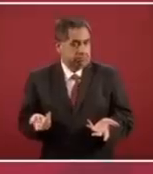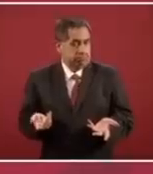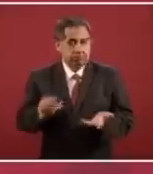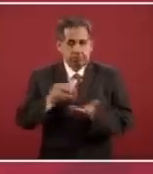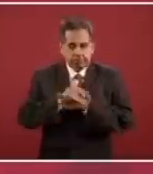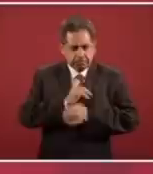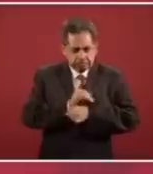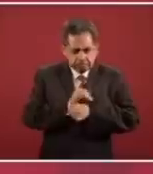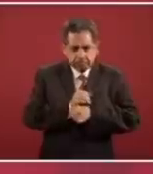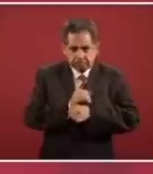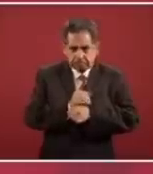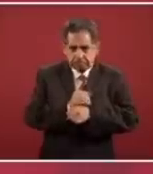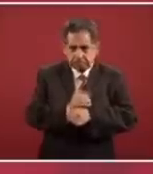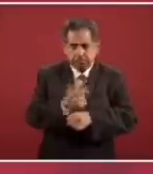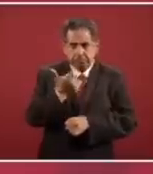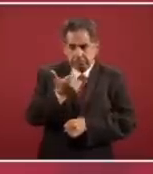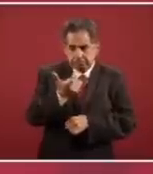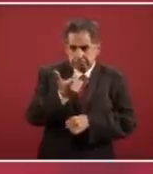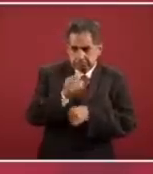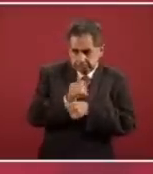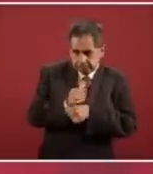seguirle la pista al dinero